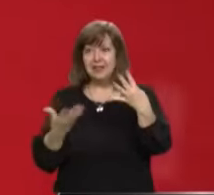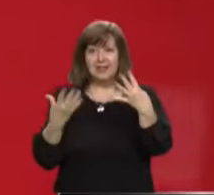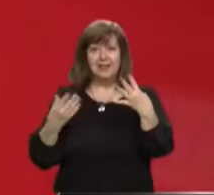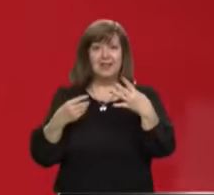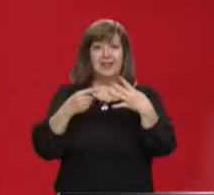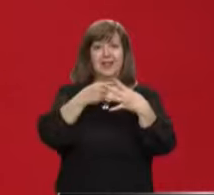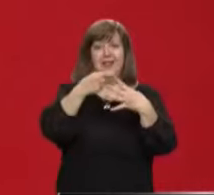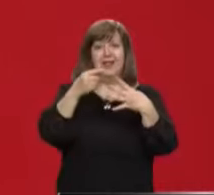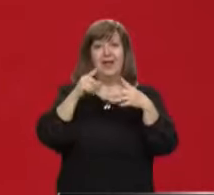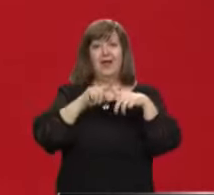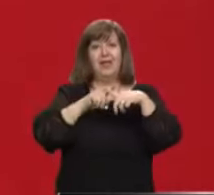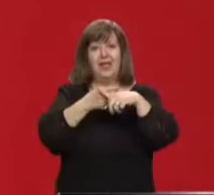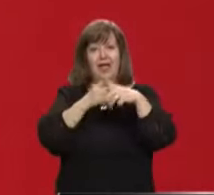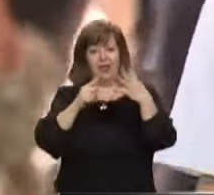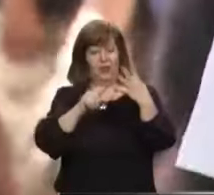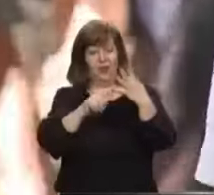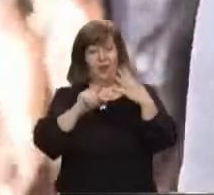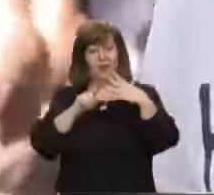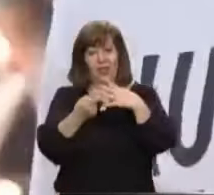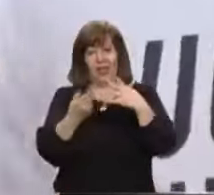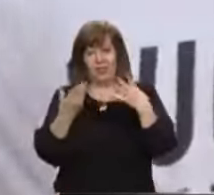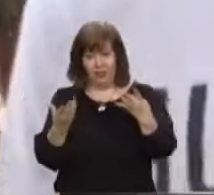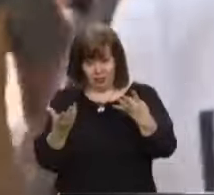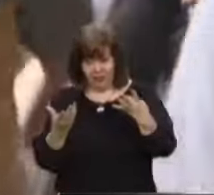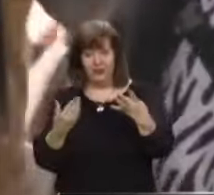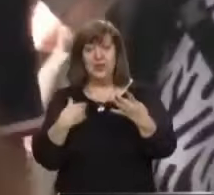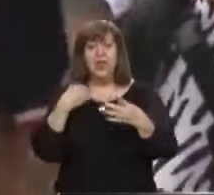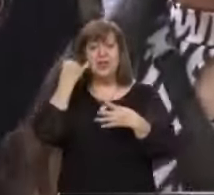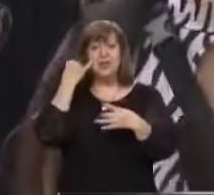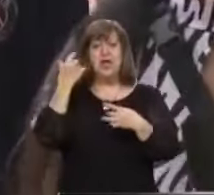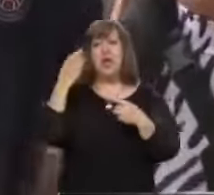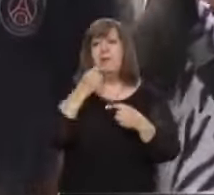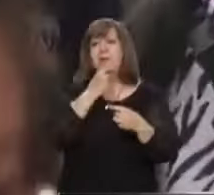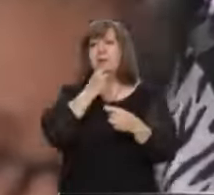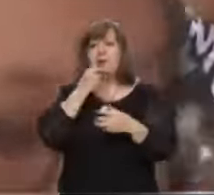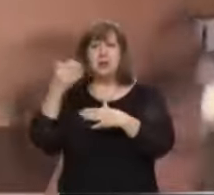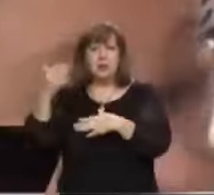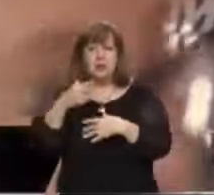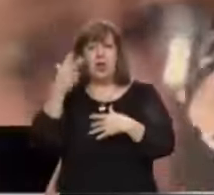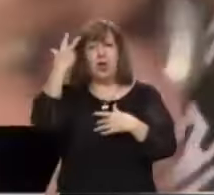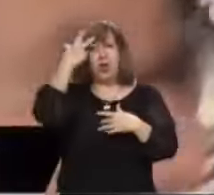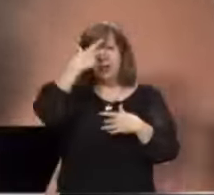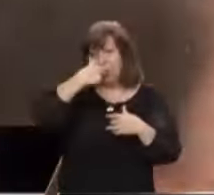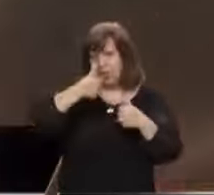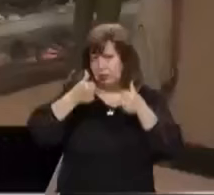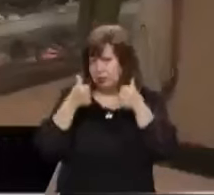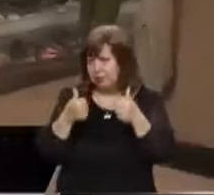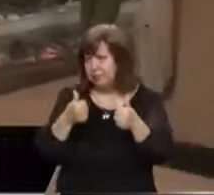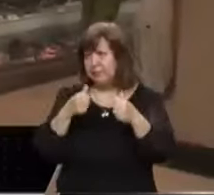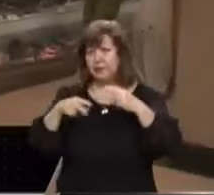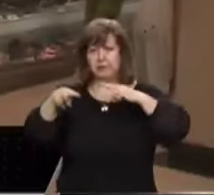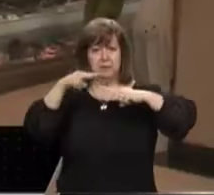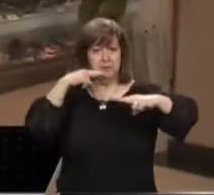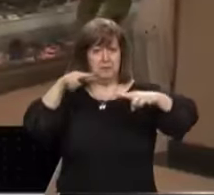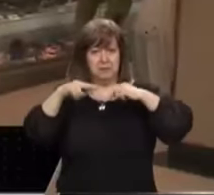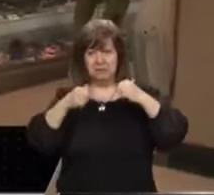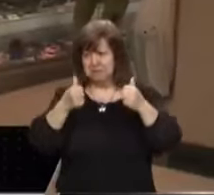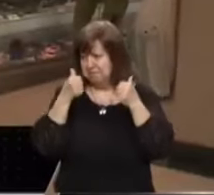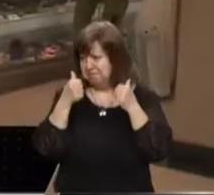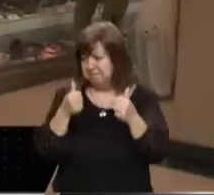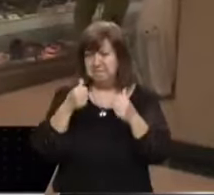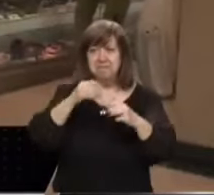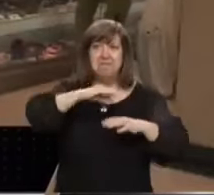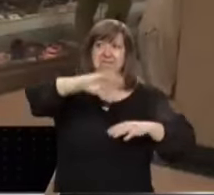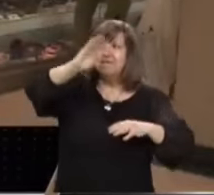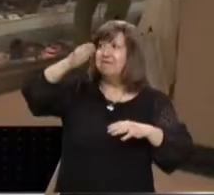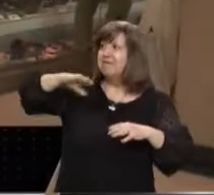todo los vecinos del país trasandino, ¿no? Mendoza ofrece hotelería de primer nivel, gastronomía de las más altas calidad y, por supuesto, los paisajes que